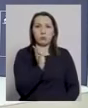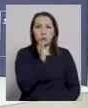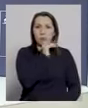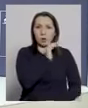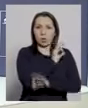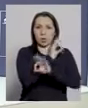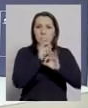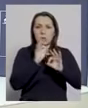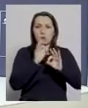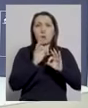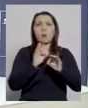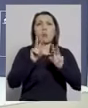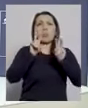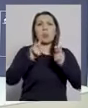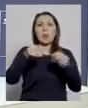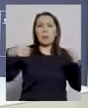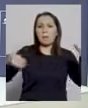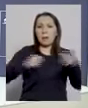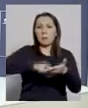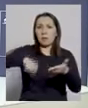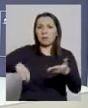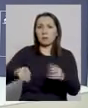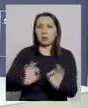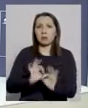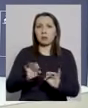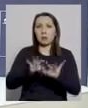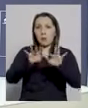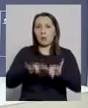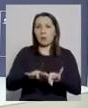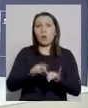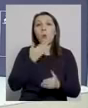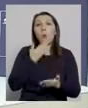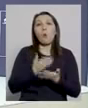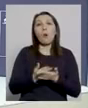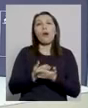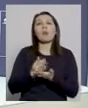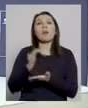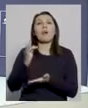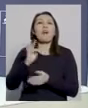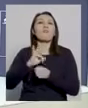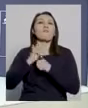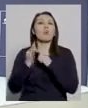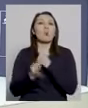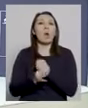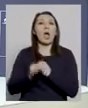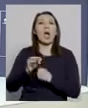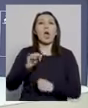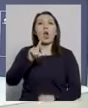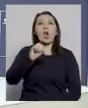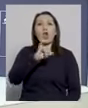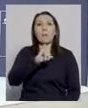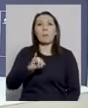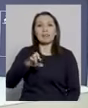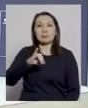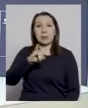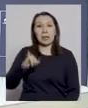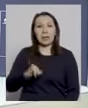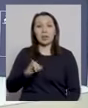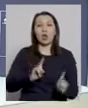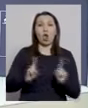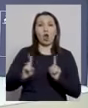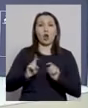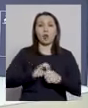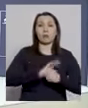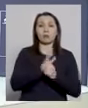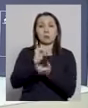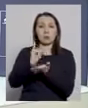ningún acto administrativo de por medio. Por ejemplo, cuando la Fundación Arturo López Pérez recibió 7 ventiladores, el coordinador COVID de